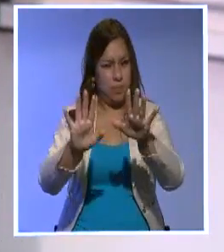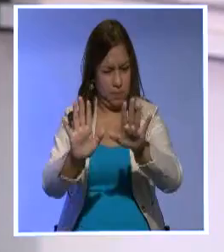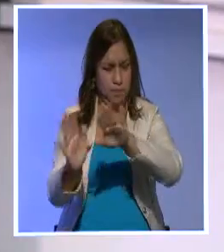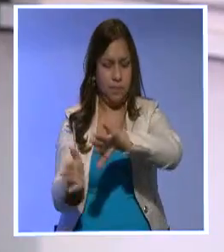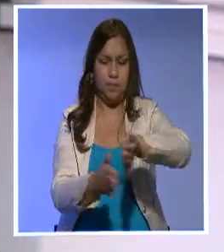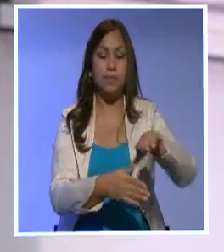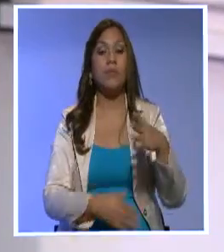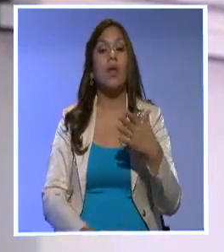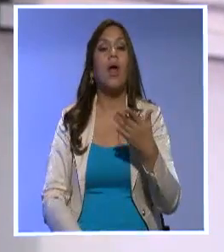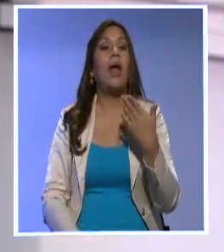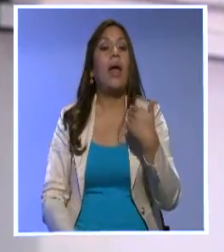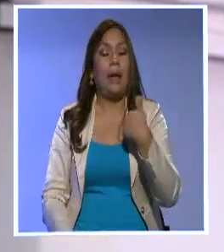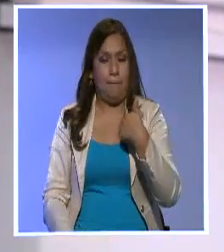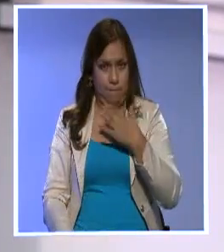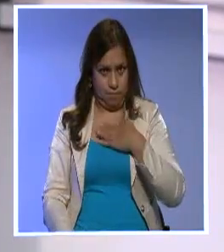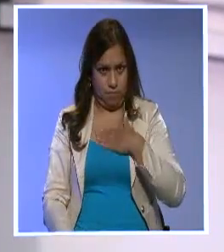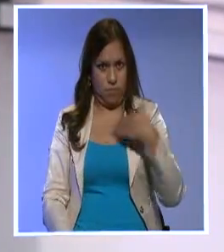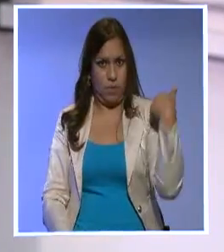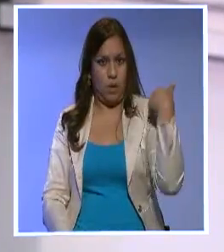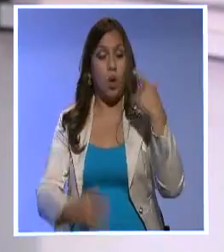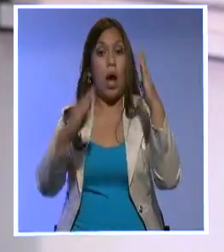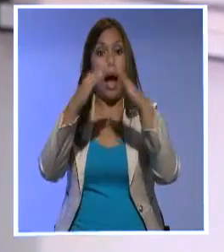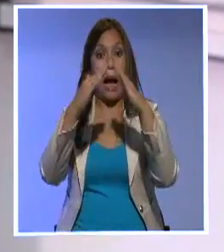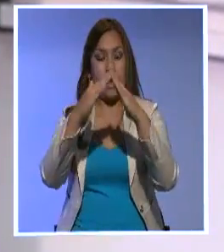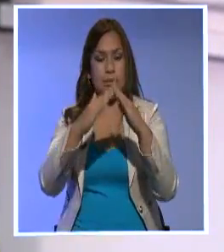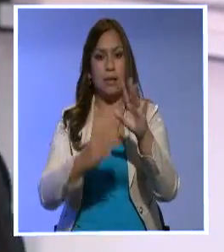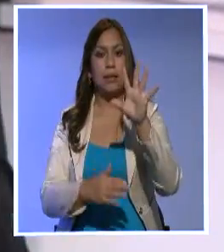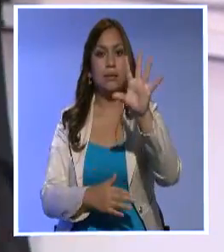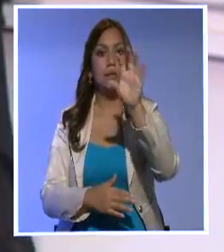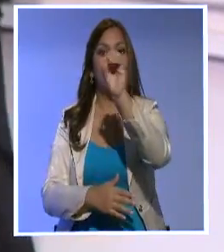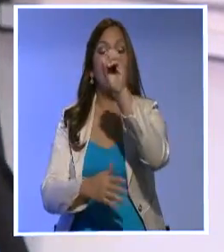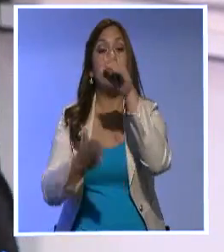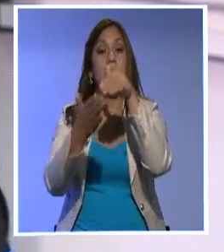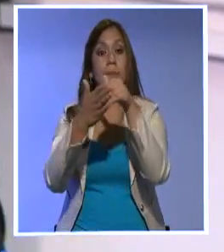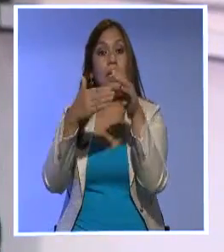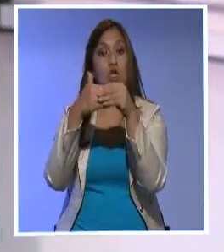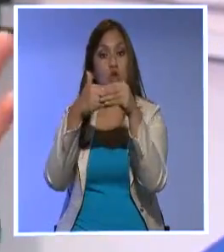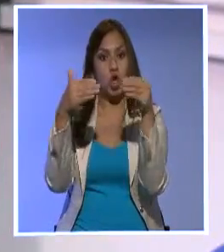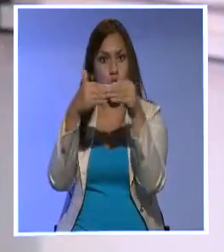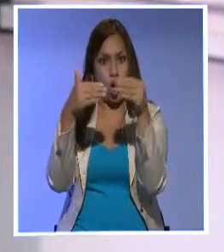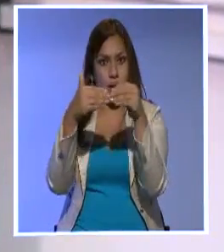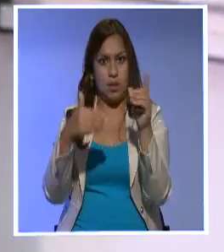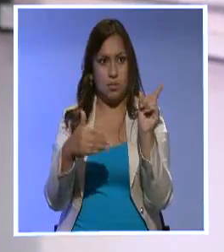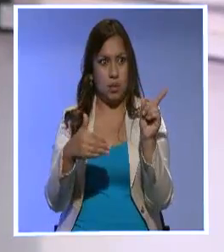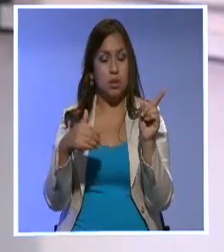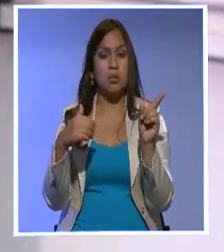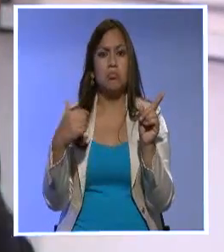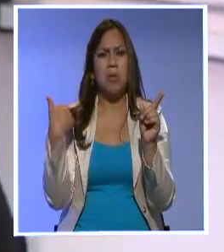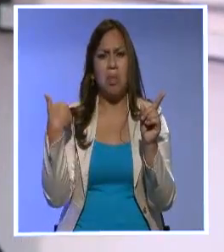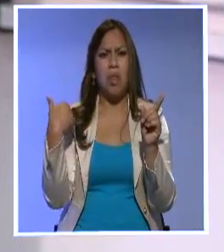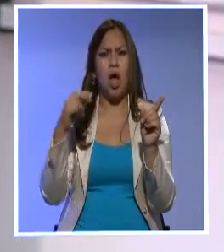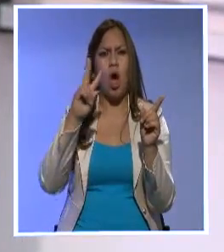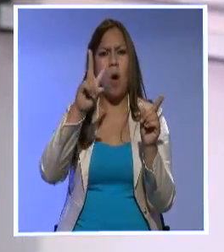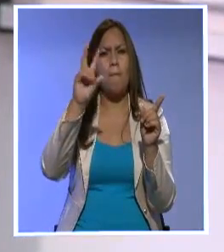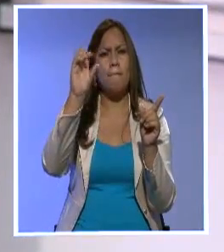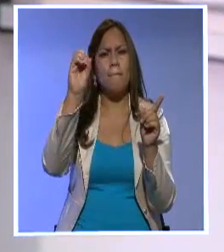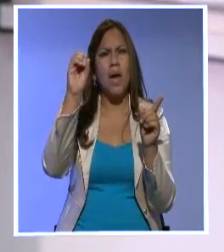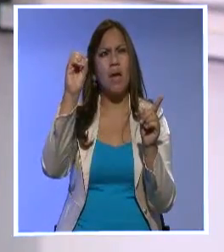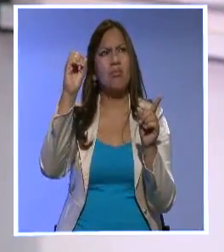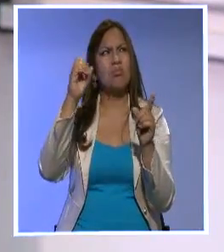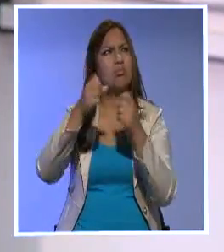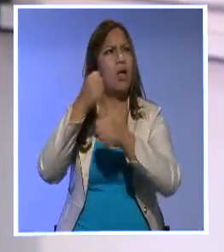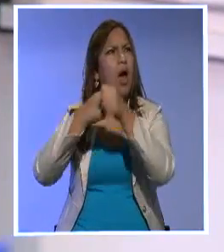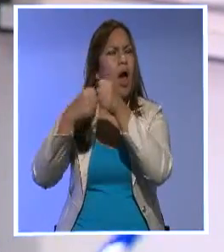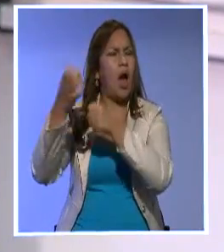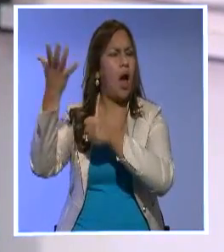tengo una casa que cuesta 50 mil dólares y esa casa yo la tengo por 20 años y no le invertido un solo centavo